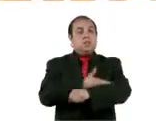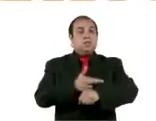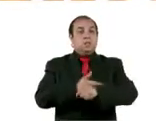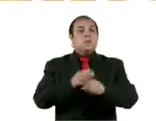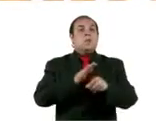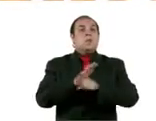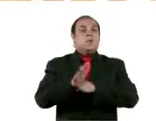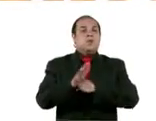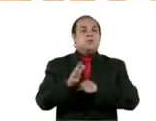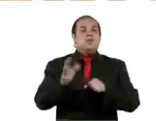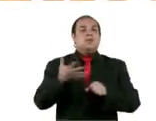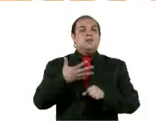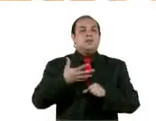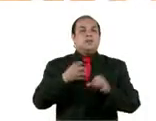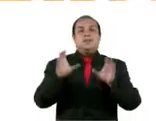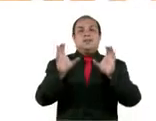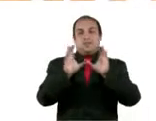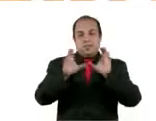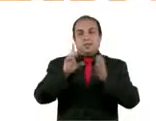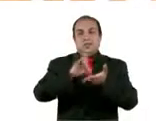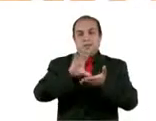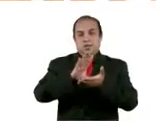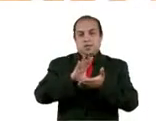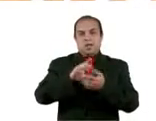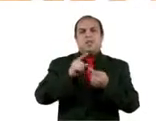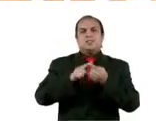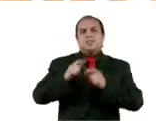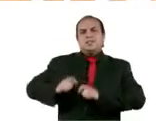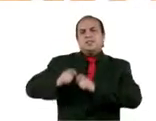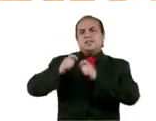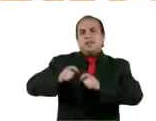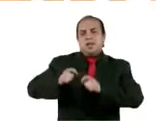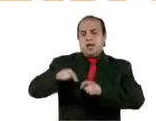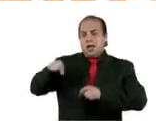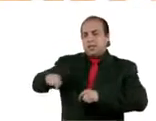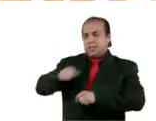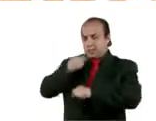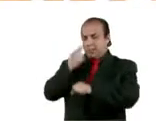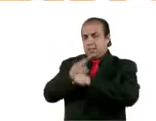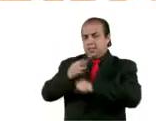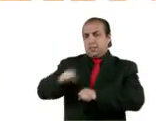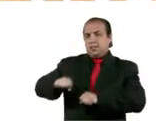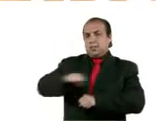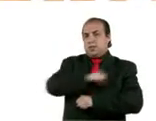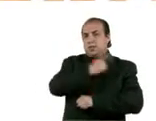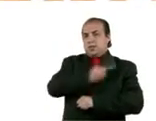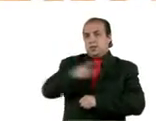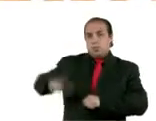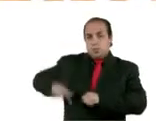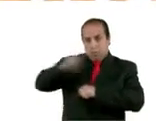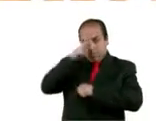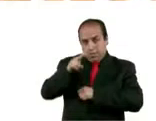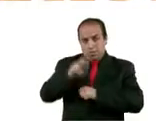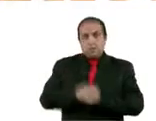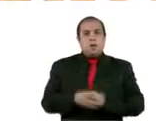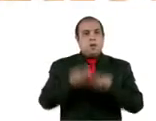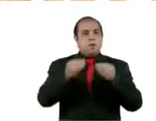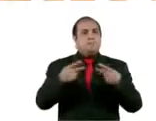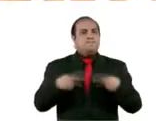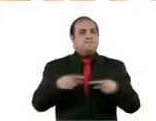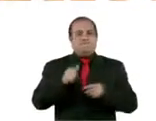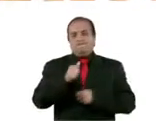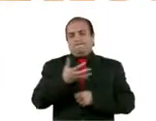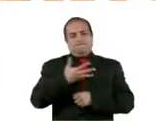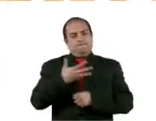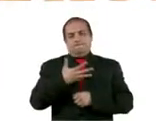discapacidad. Ese certificado lo otorga la Secretaría de Salud del Gobierno de México. Muchas personas no tienen este